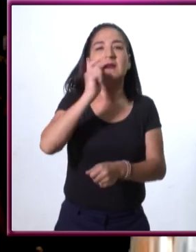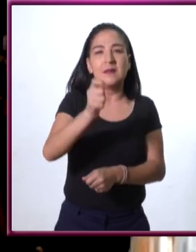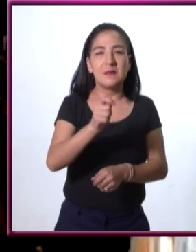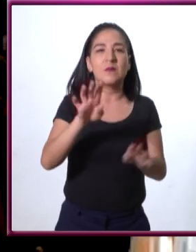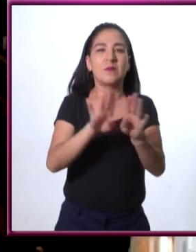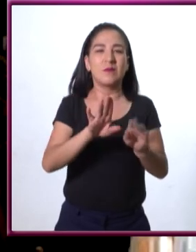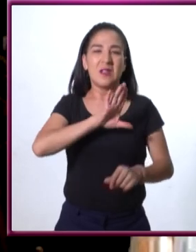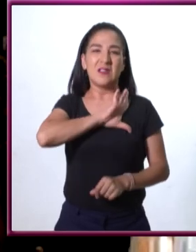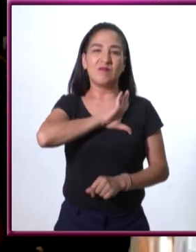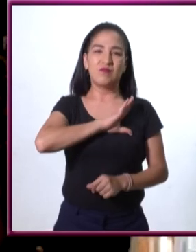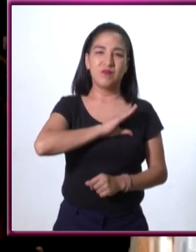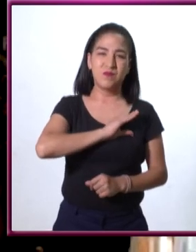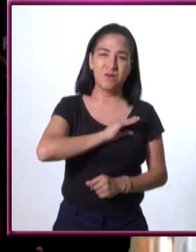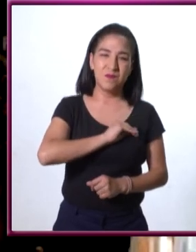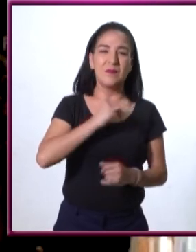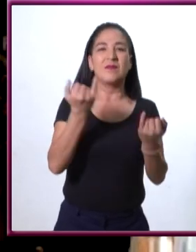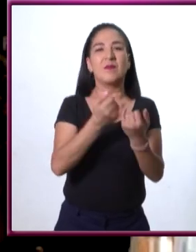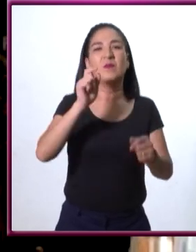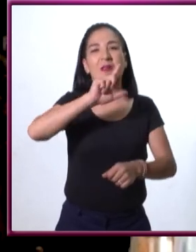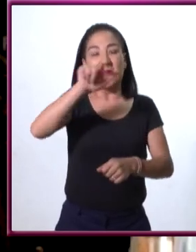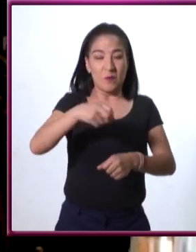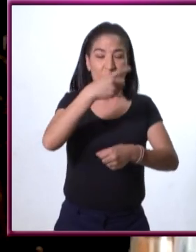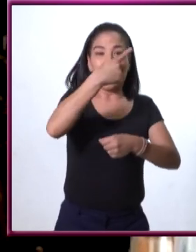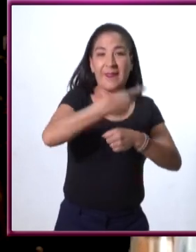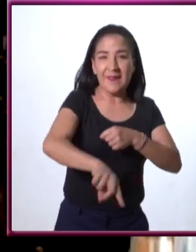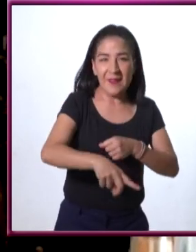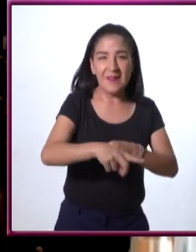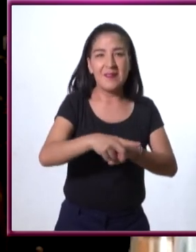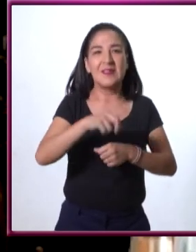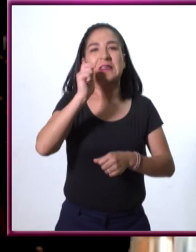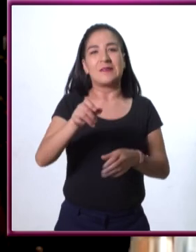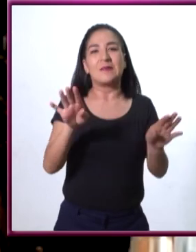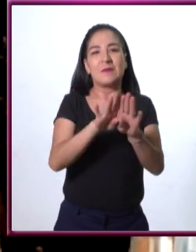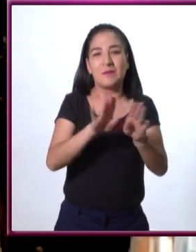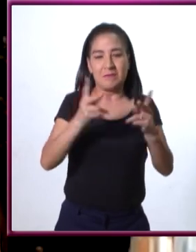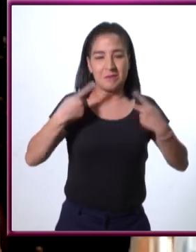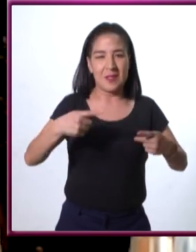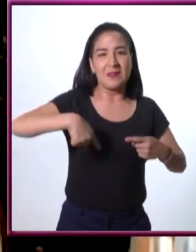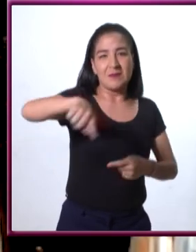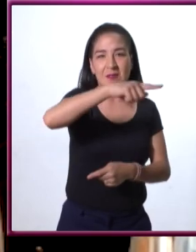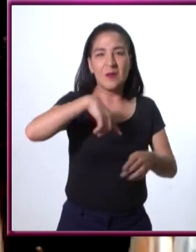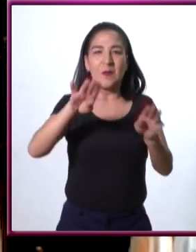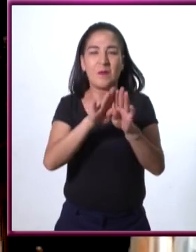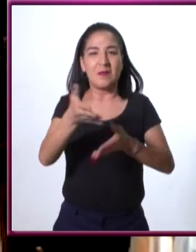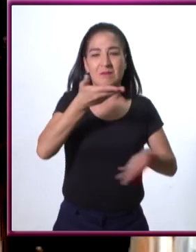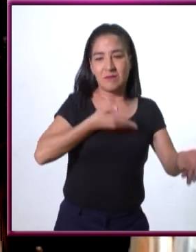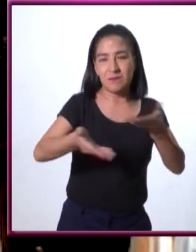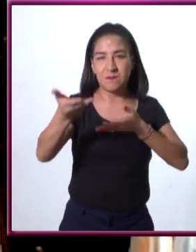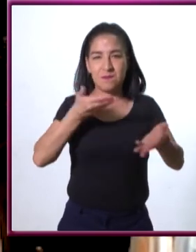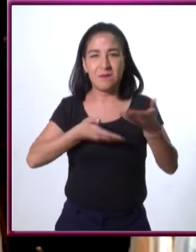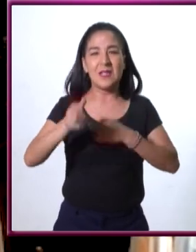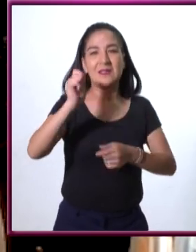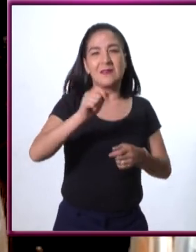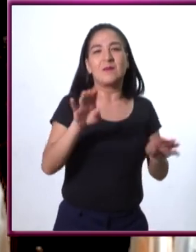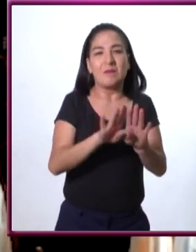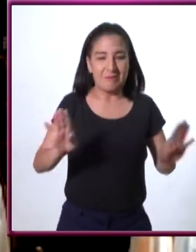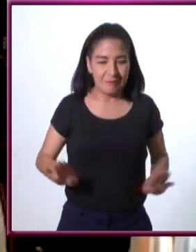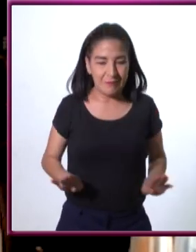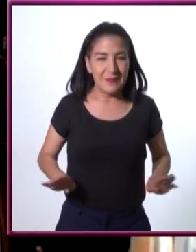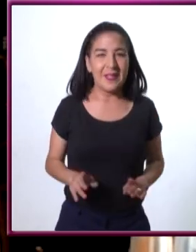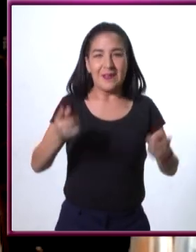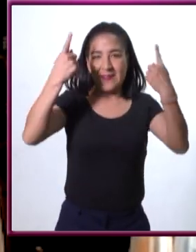la autoestima, la autoeficacia, daña la manera en que las personas nos describimos en las capacidades que